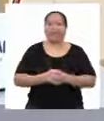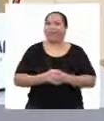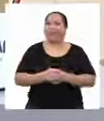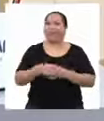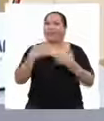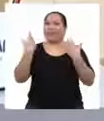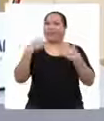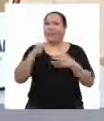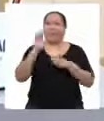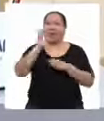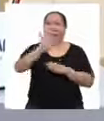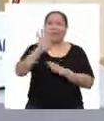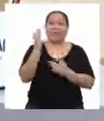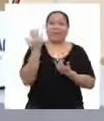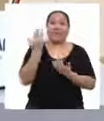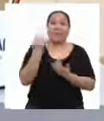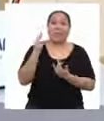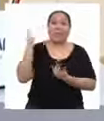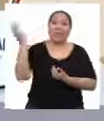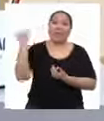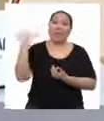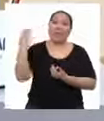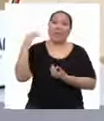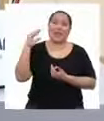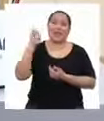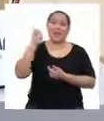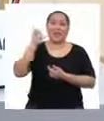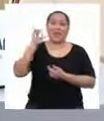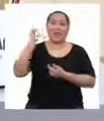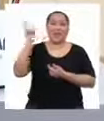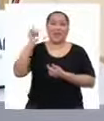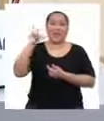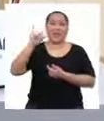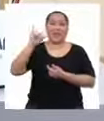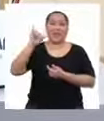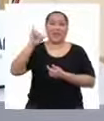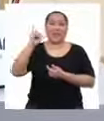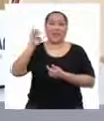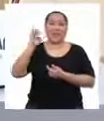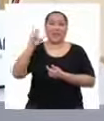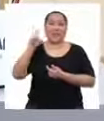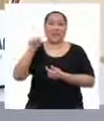que llamo a la profesora Gisela César y arrancamos.